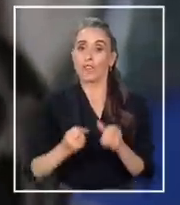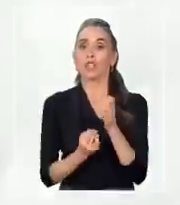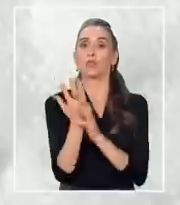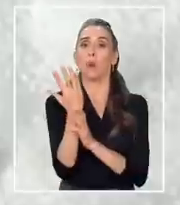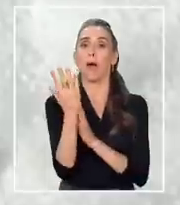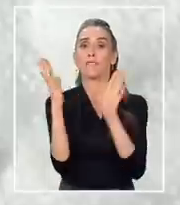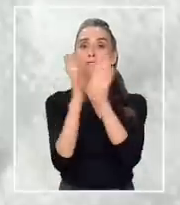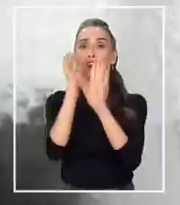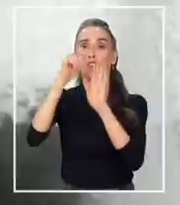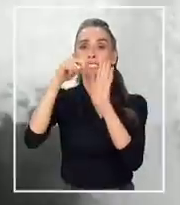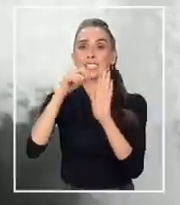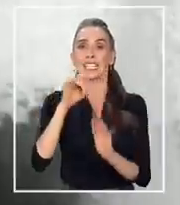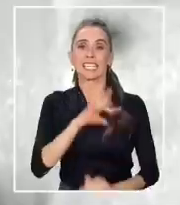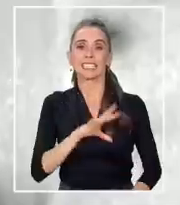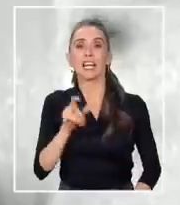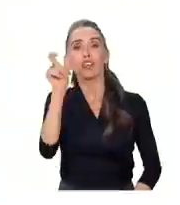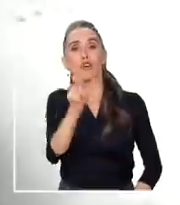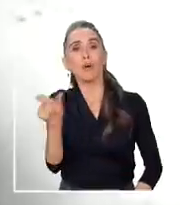chileno.